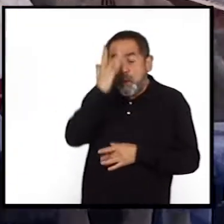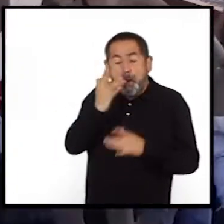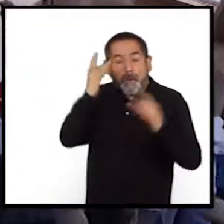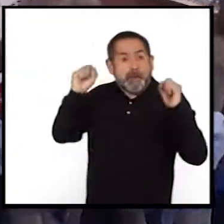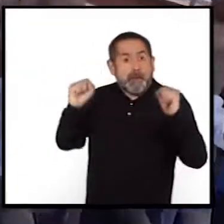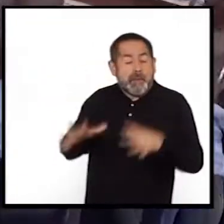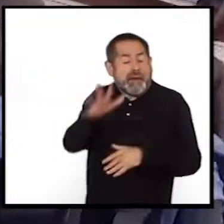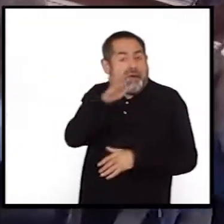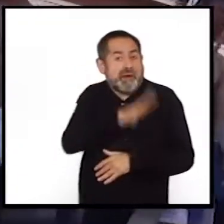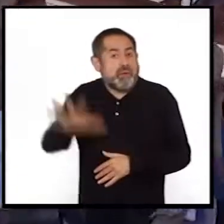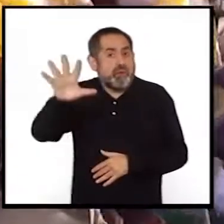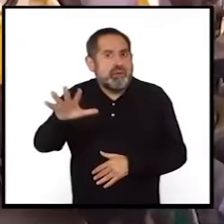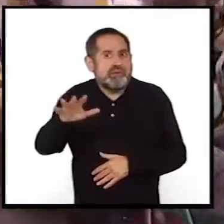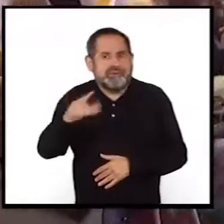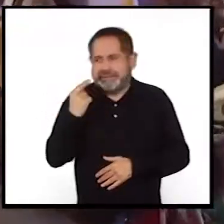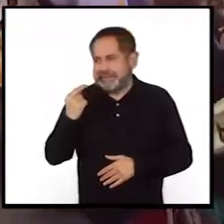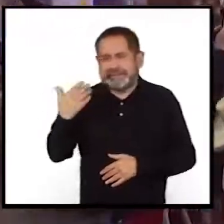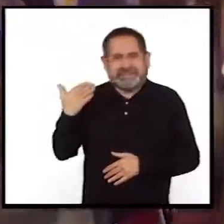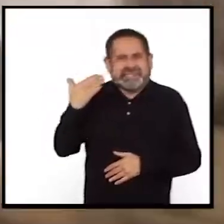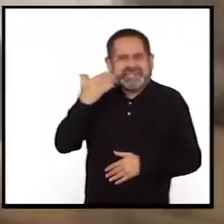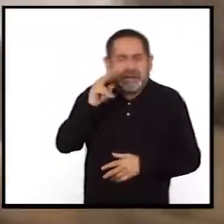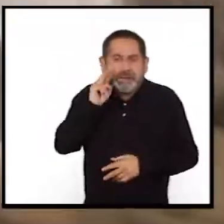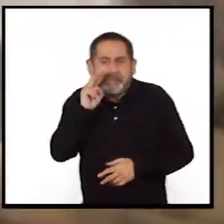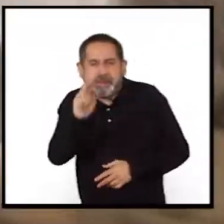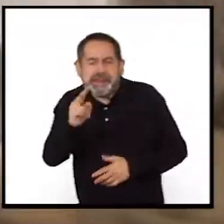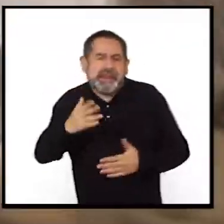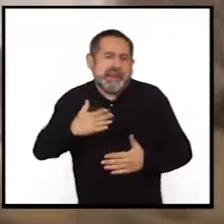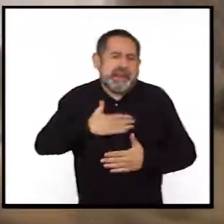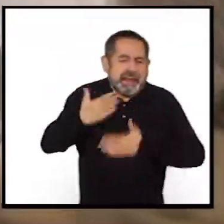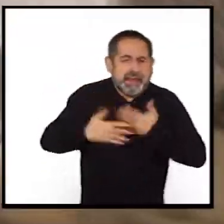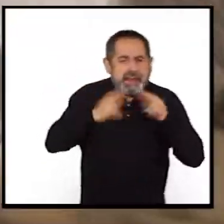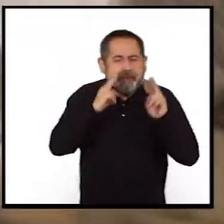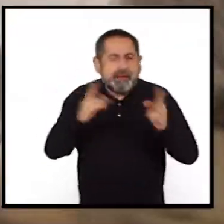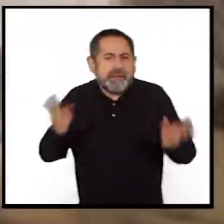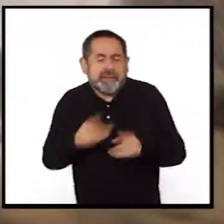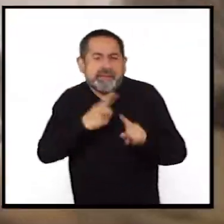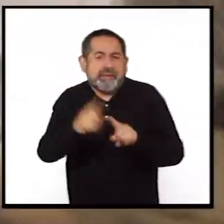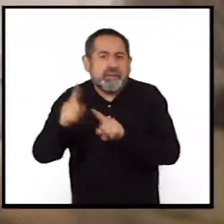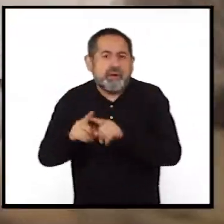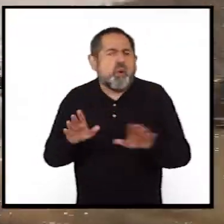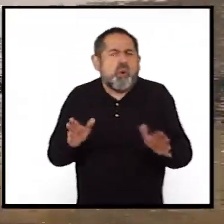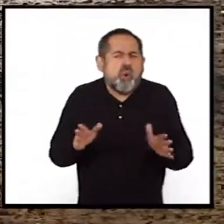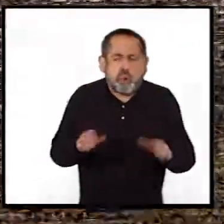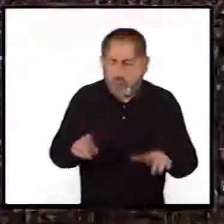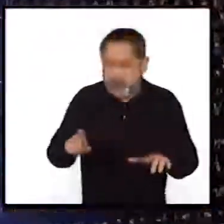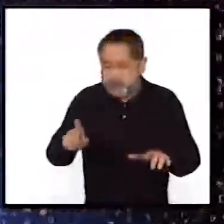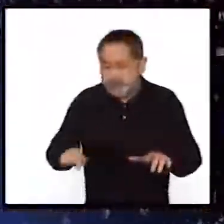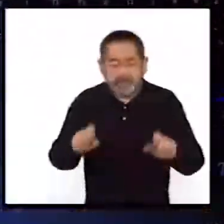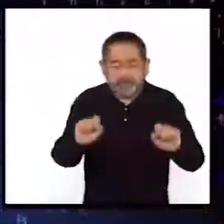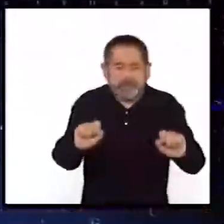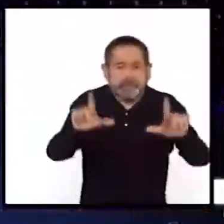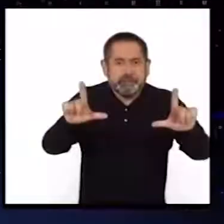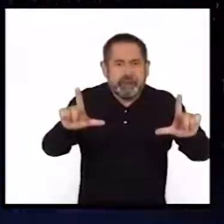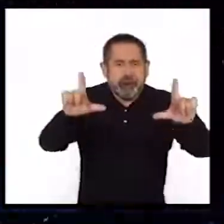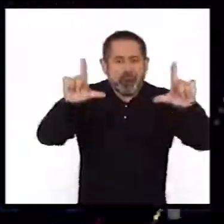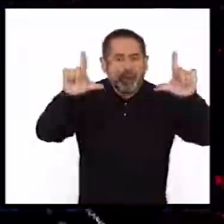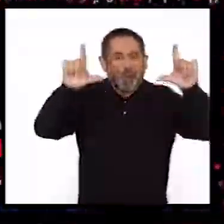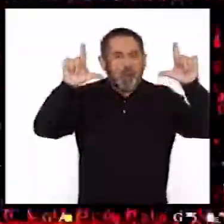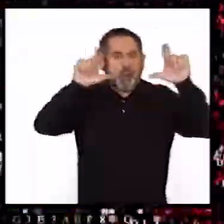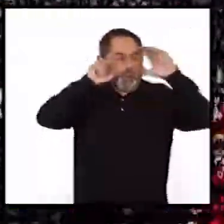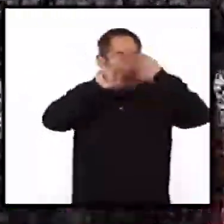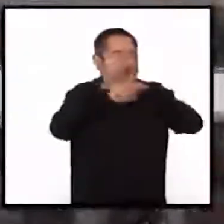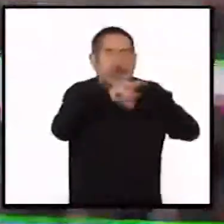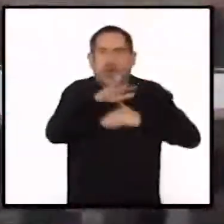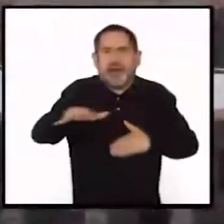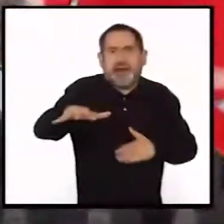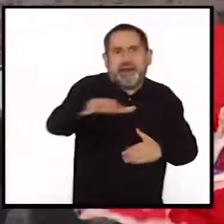mágicos. Hemos bailado y disfrutado un gran concierto sin salir de casa, con tan solo un clic que nos traslada